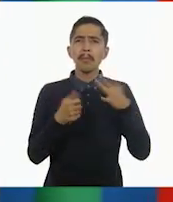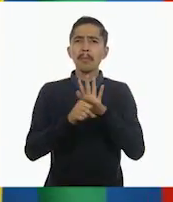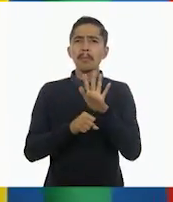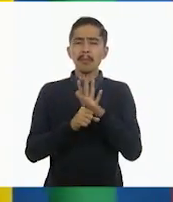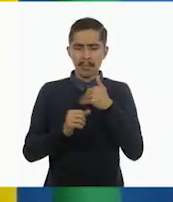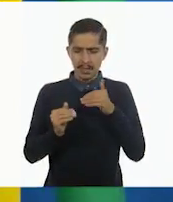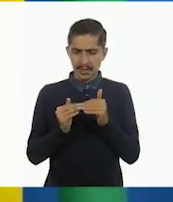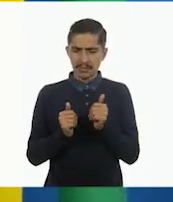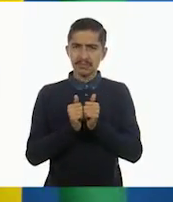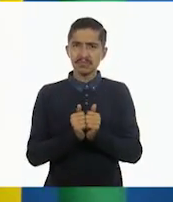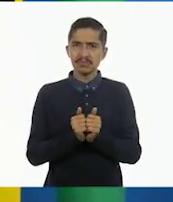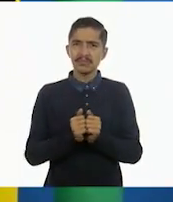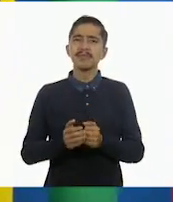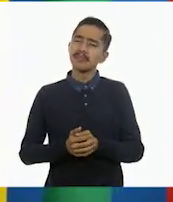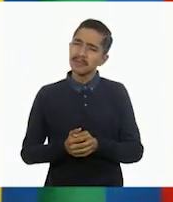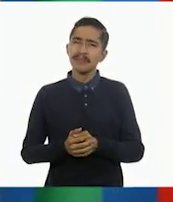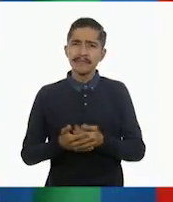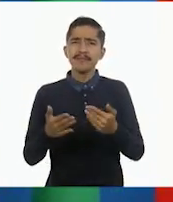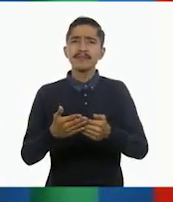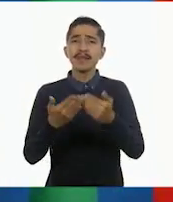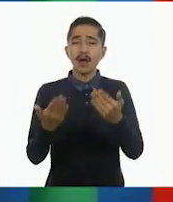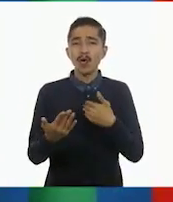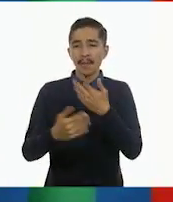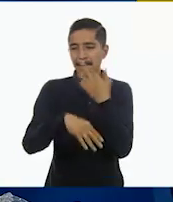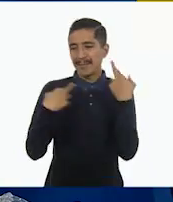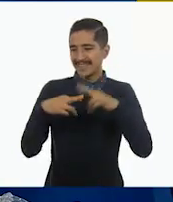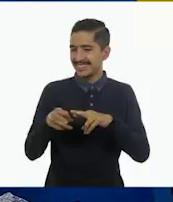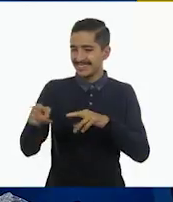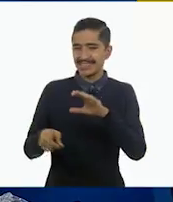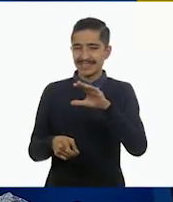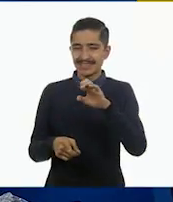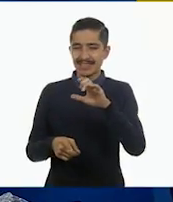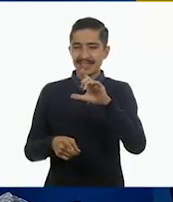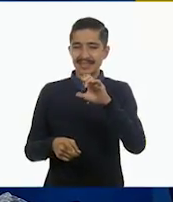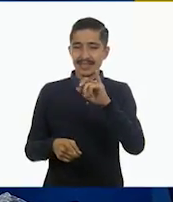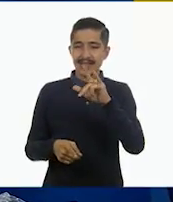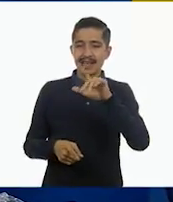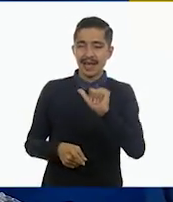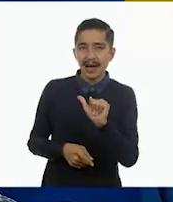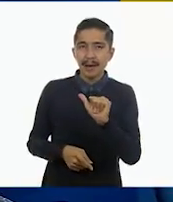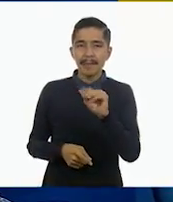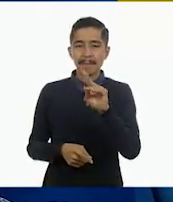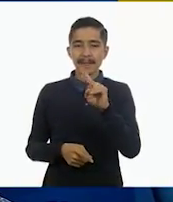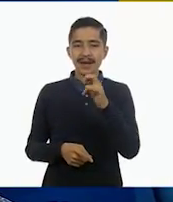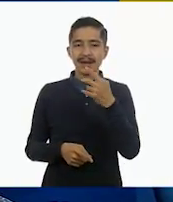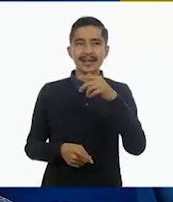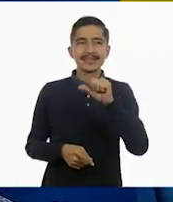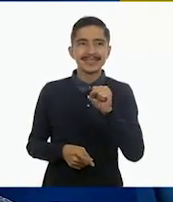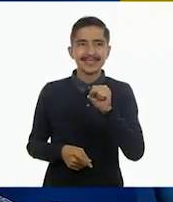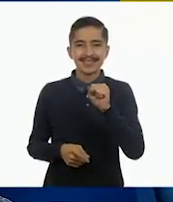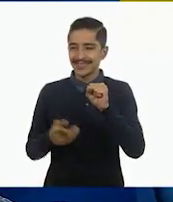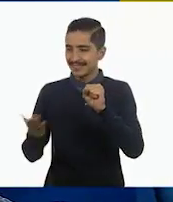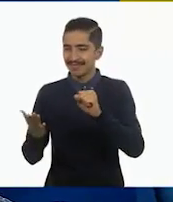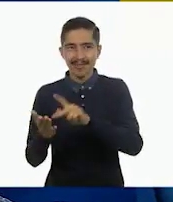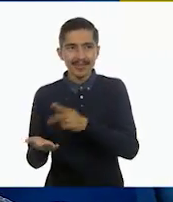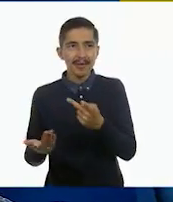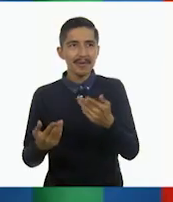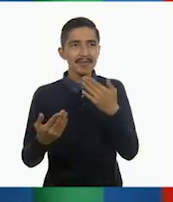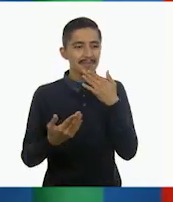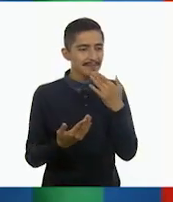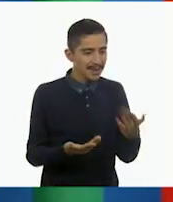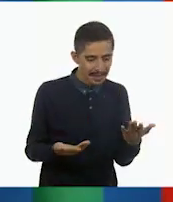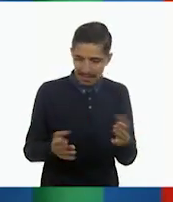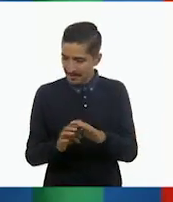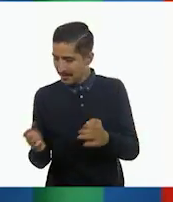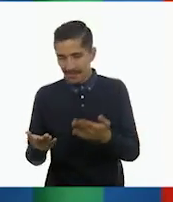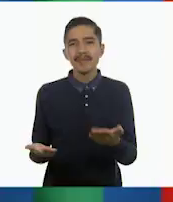nuestros hogares. Hoy estamos de nuevo con la maestra Cecilia Vargas. Maestra, bienvenida. Hola, Juan Carlos, ¿cómo estás? Muy bien, maestra. Vamos a